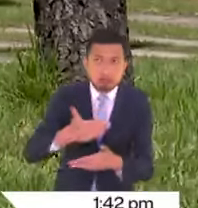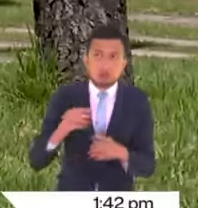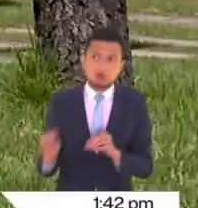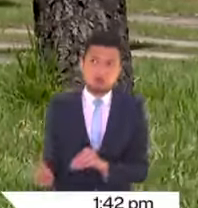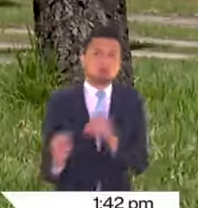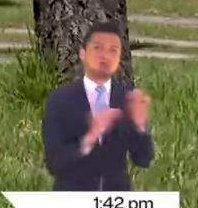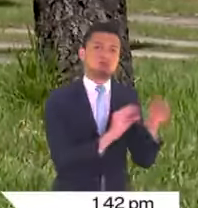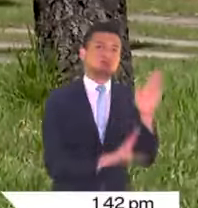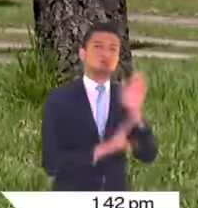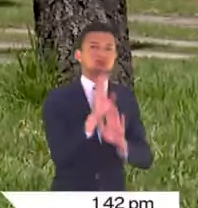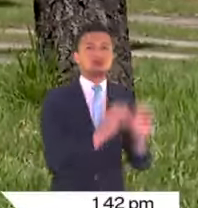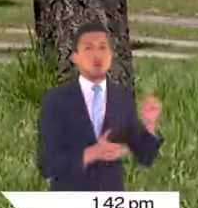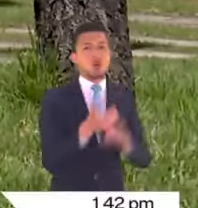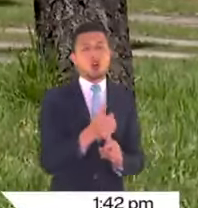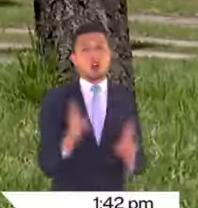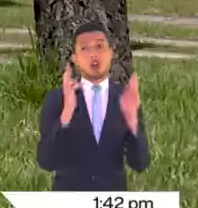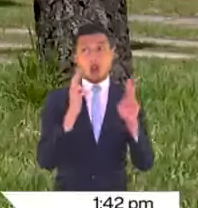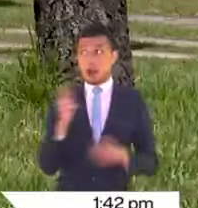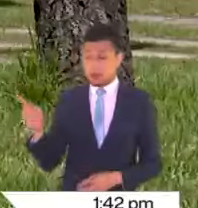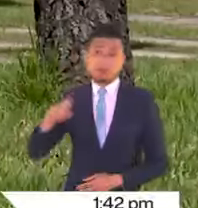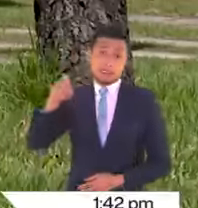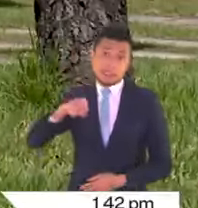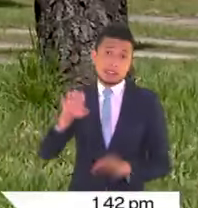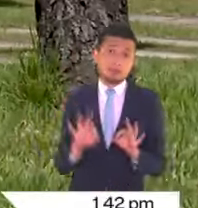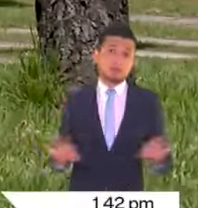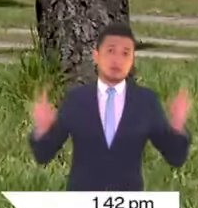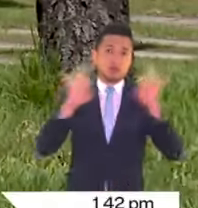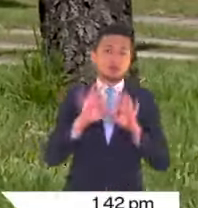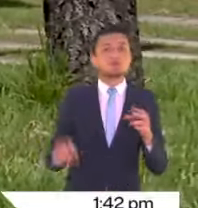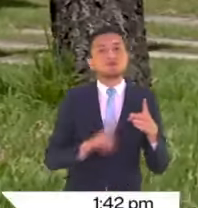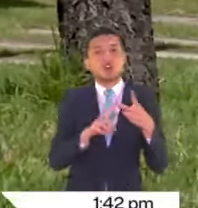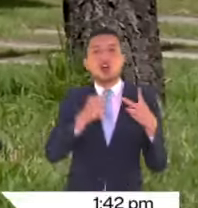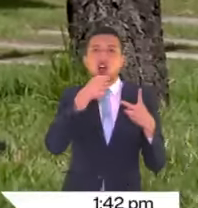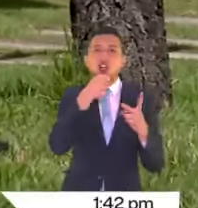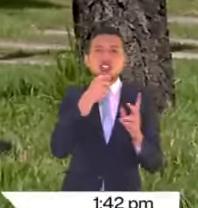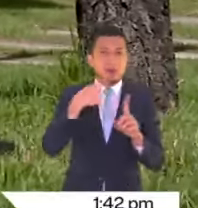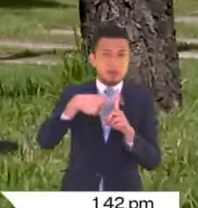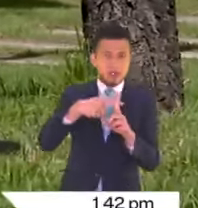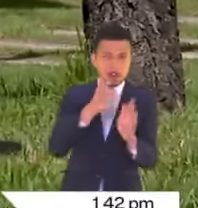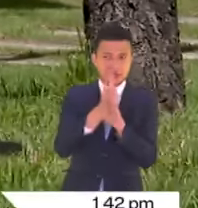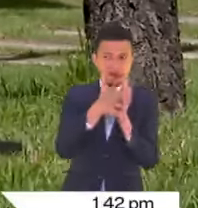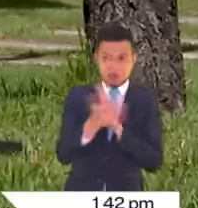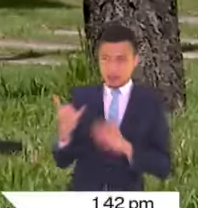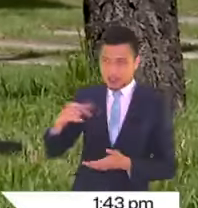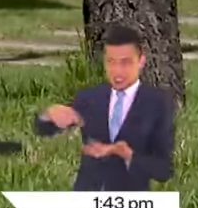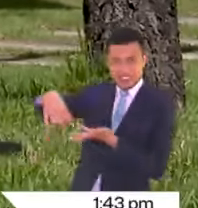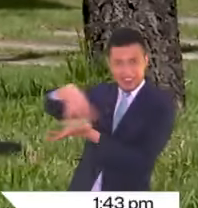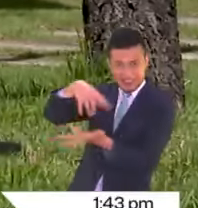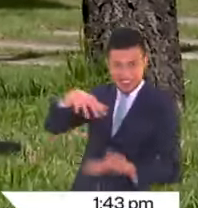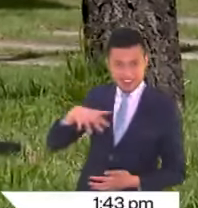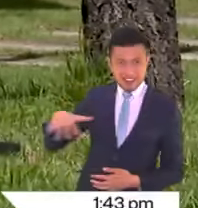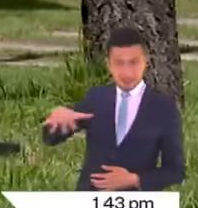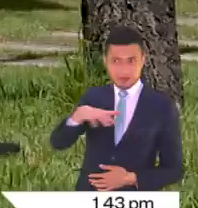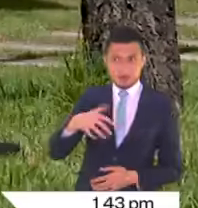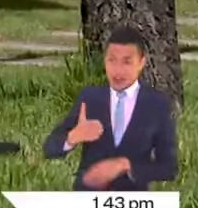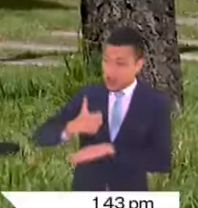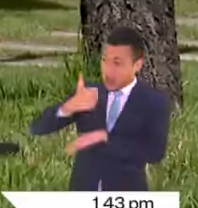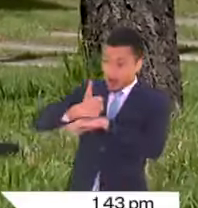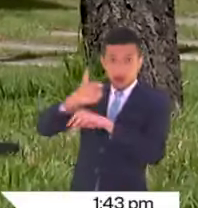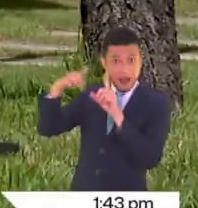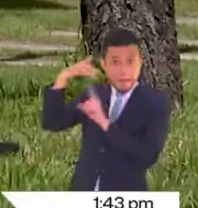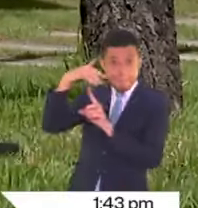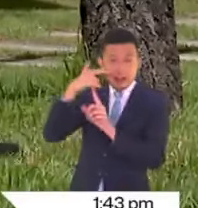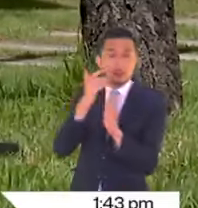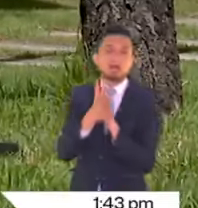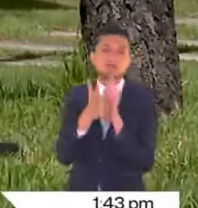éxito porque realmente Yoko lo necesita. Y seguimos con noticias positivas, esta vez desde Santander. Las autoridades ambientales están muy